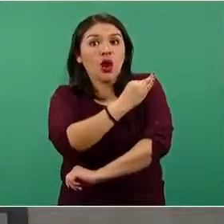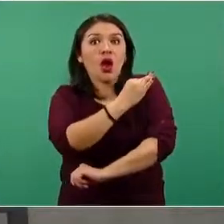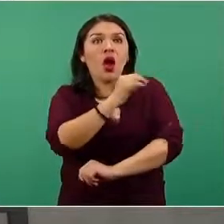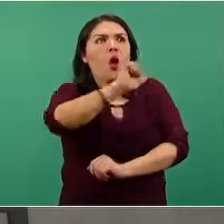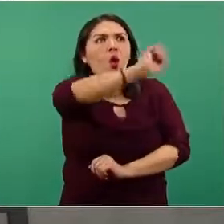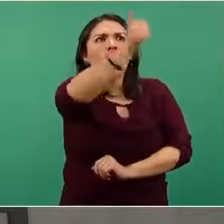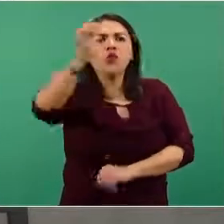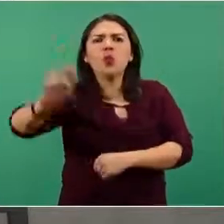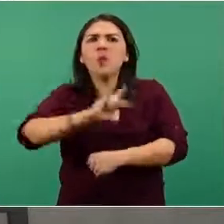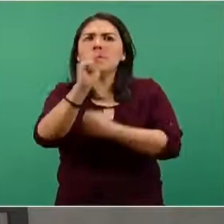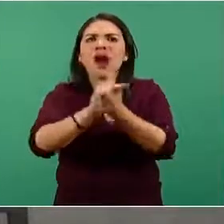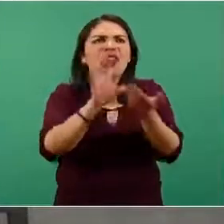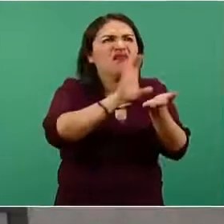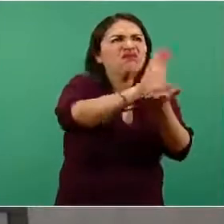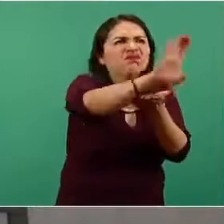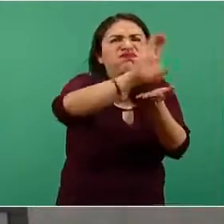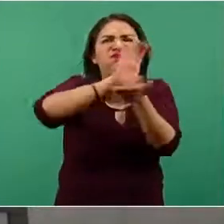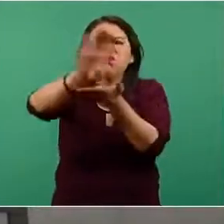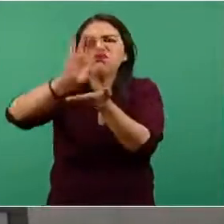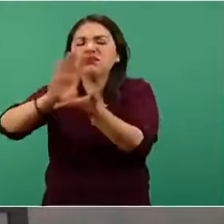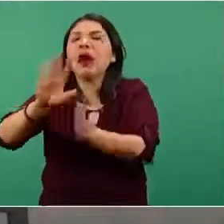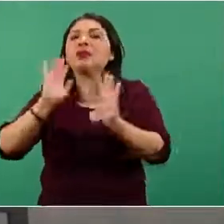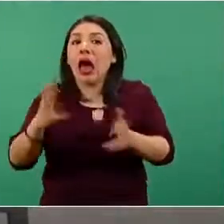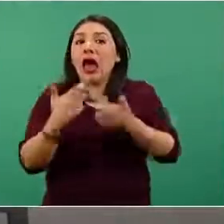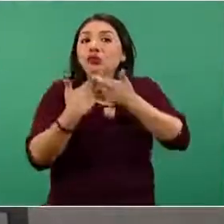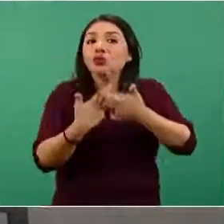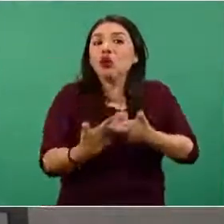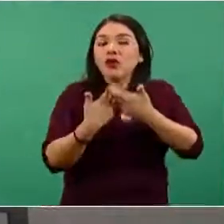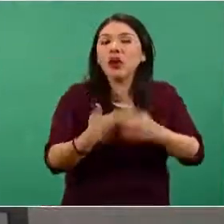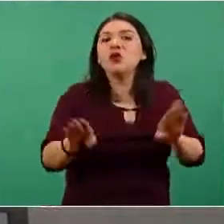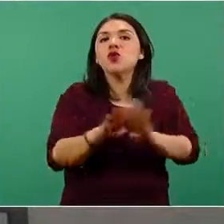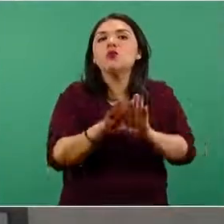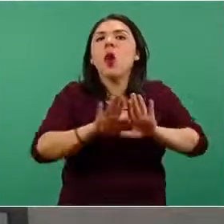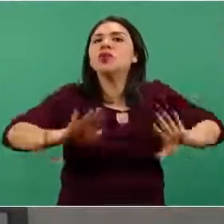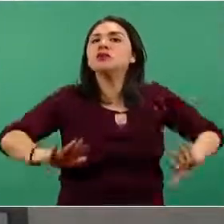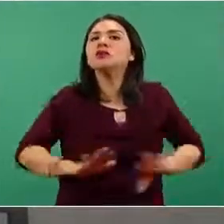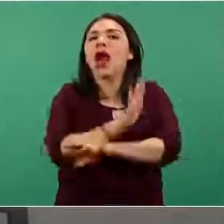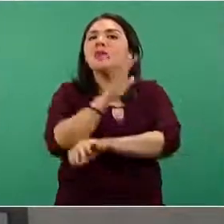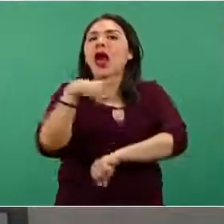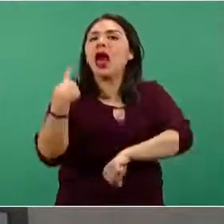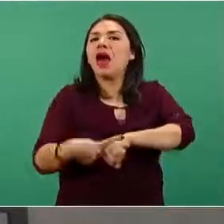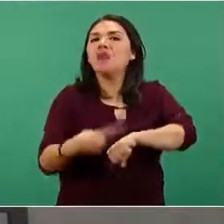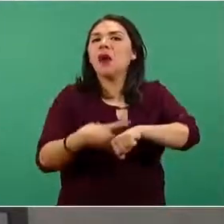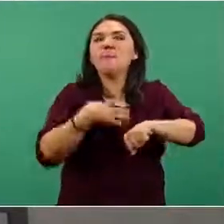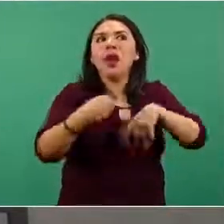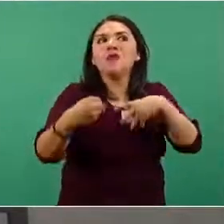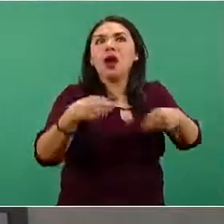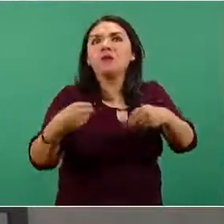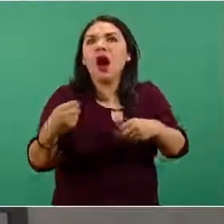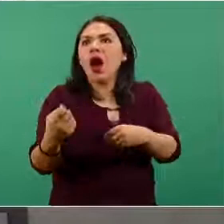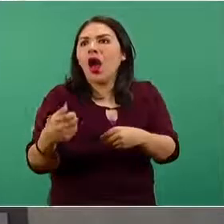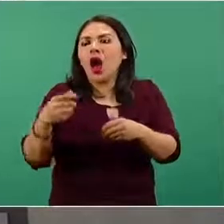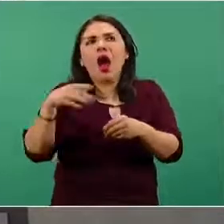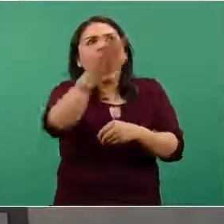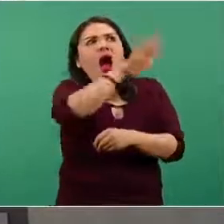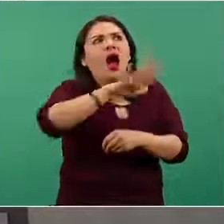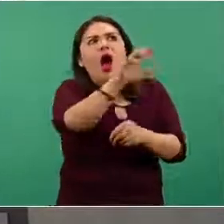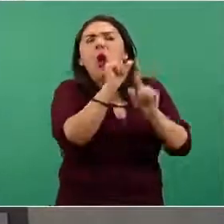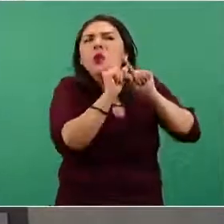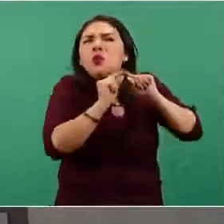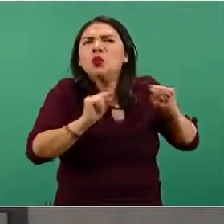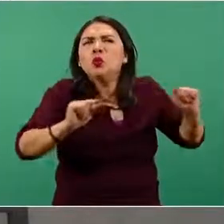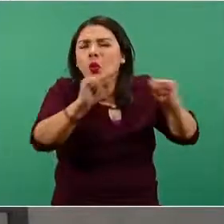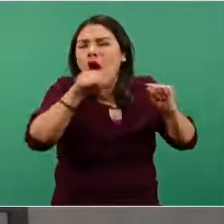a otros países como para cambiar ya el curso de la epidemia. Y esto es la condición en la que una proporción muy